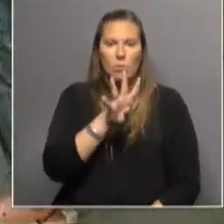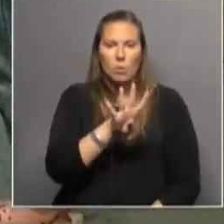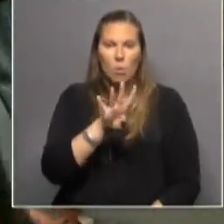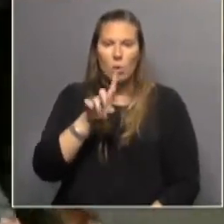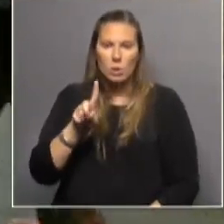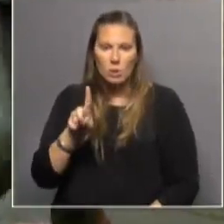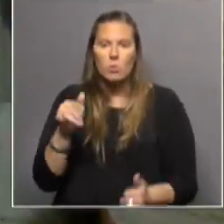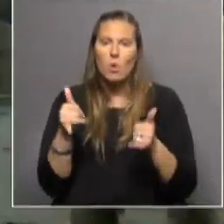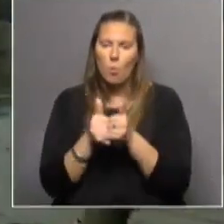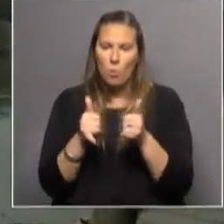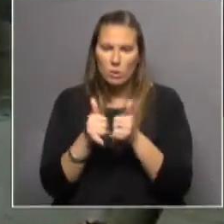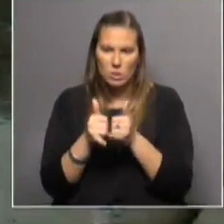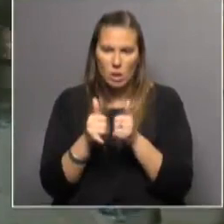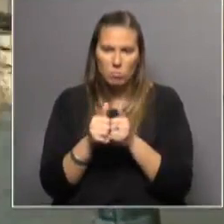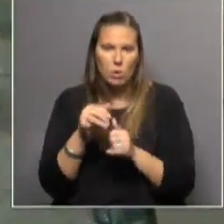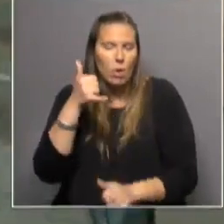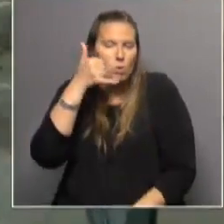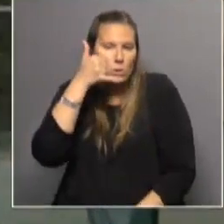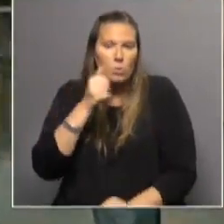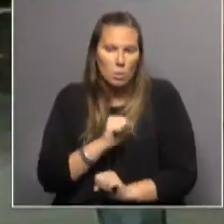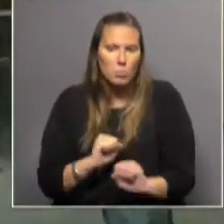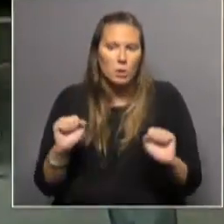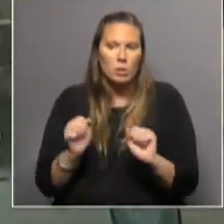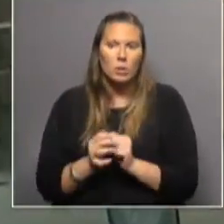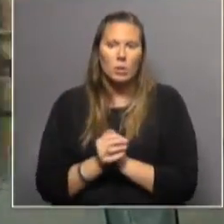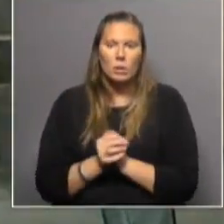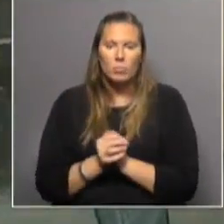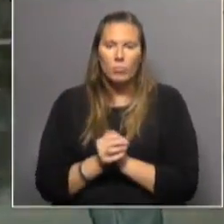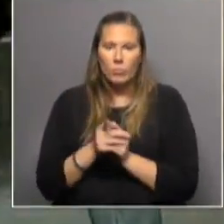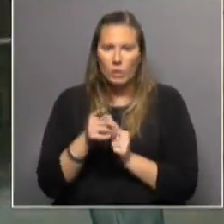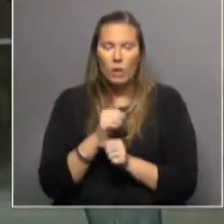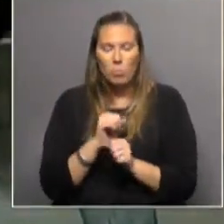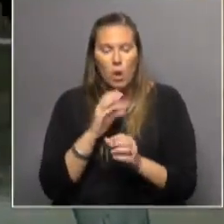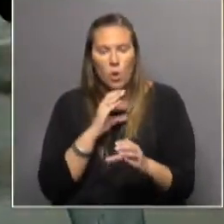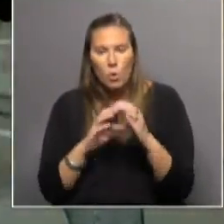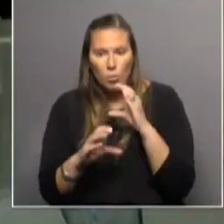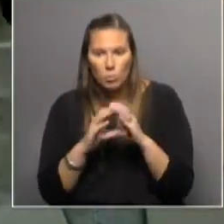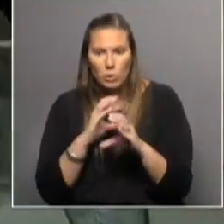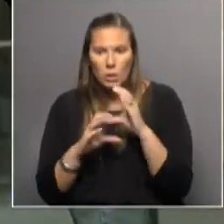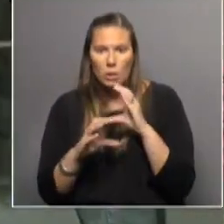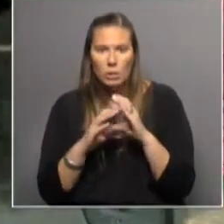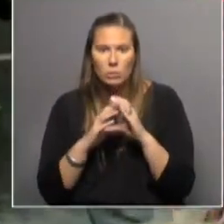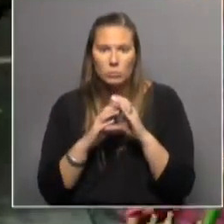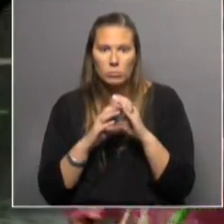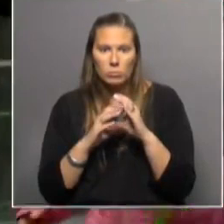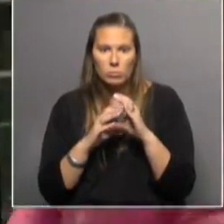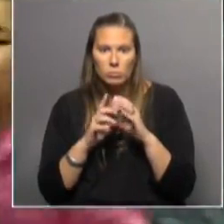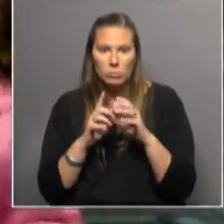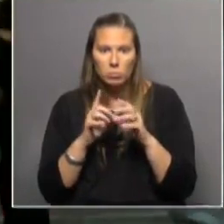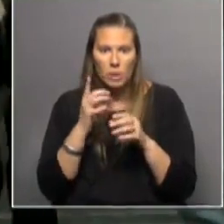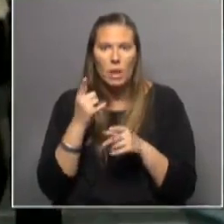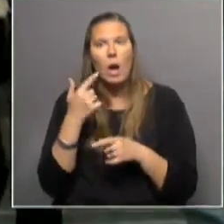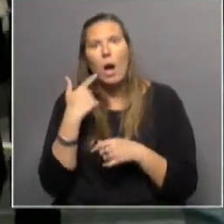vía WhatsApp o celular. Ahí se pueden comunicar para recibir